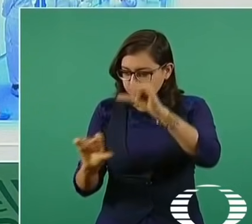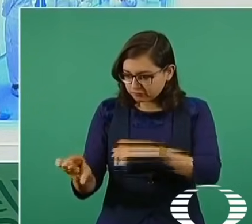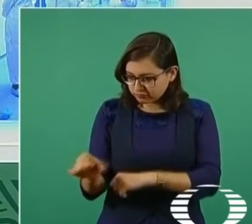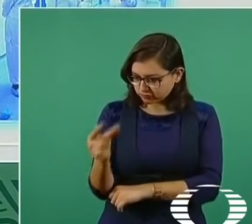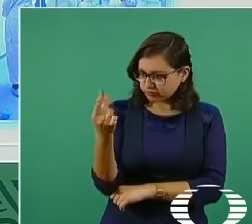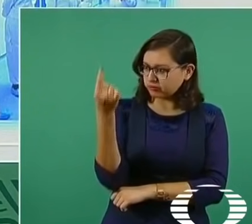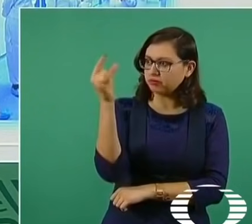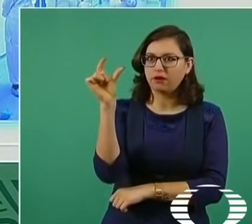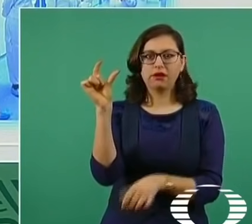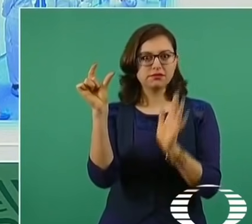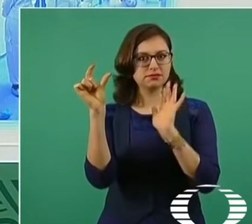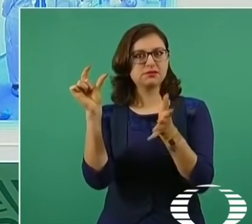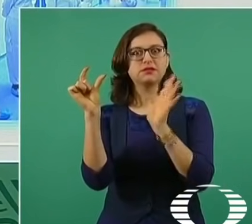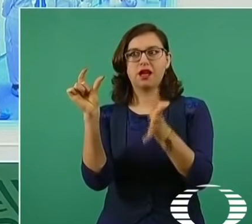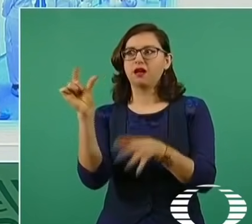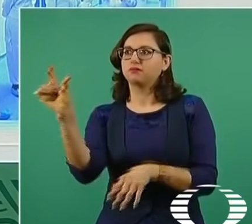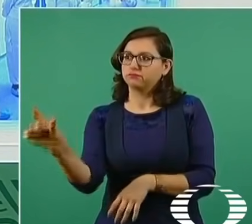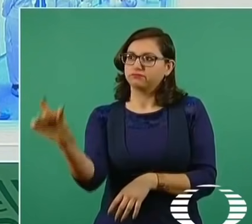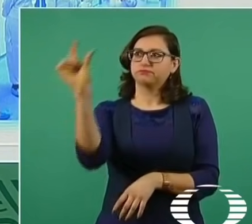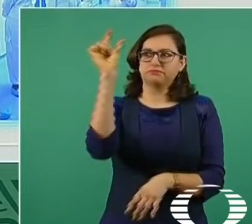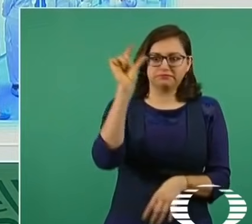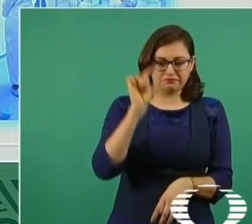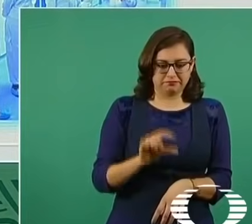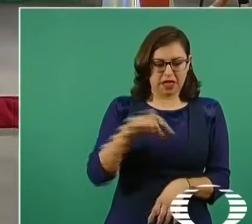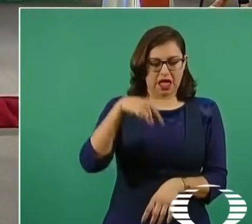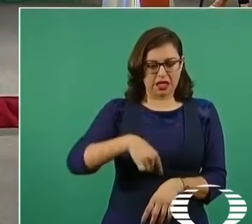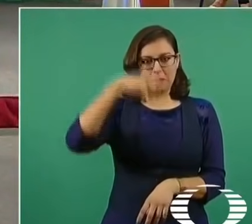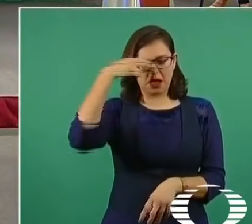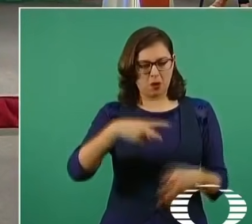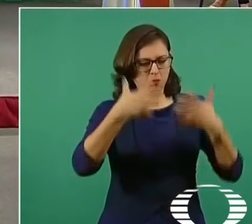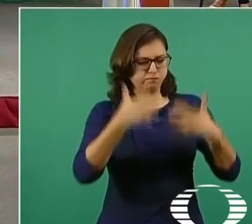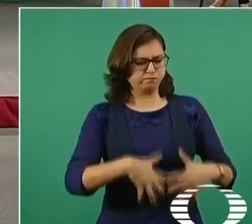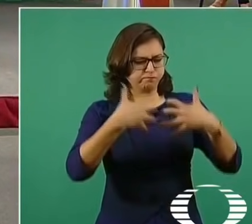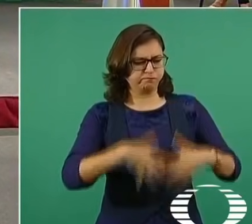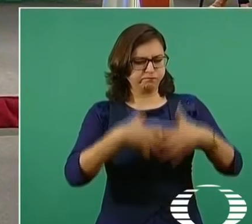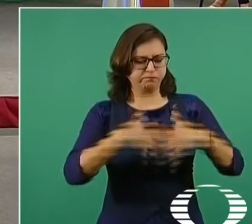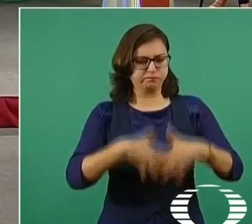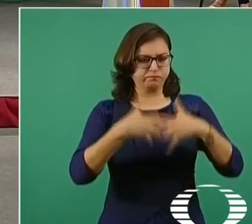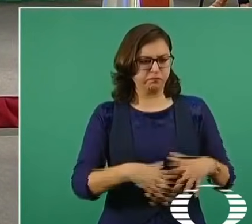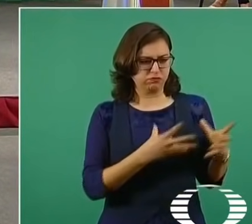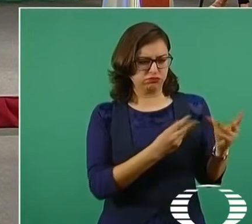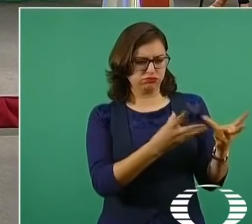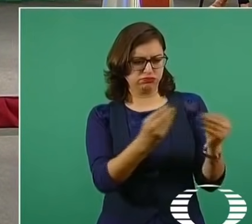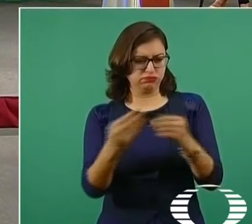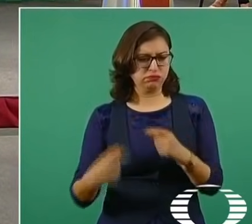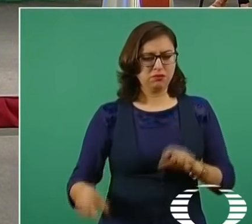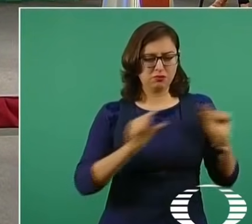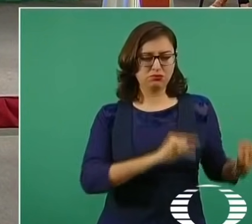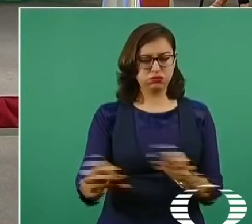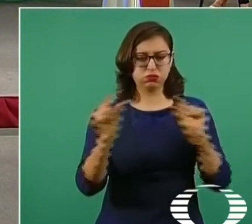sustancia activa, la base con la cual se hace la vacuna, y en México se hizo el envasado, llenado final, y ya tenemos finalmente, por